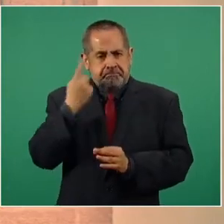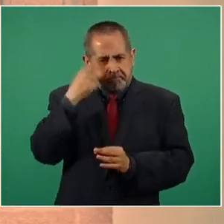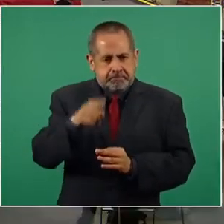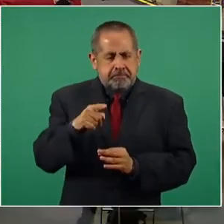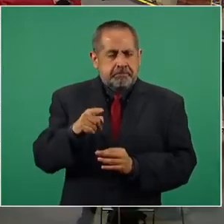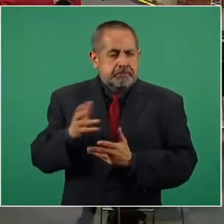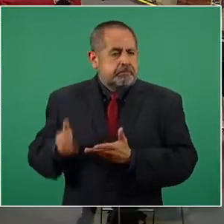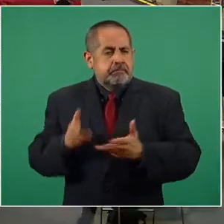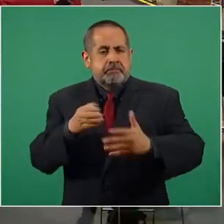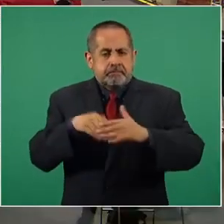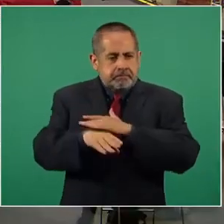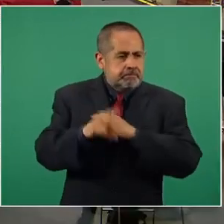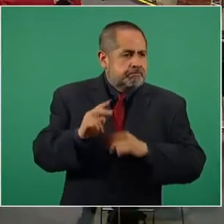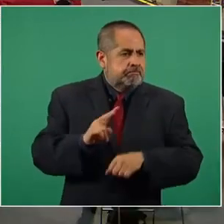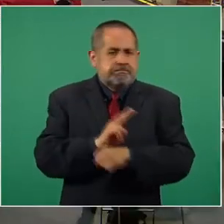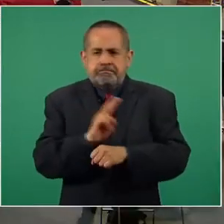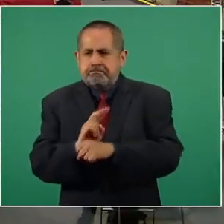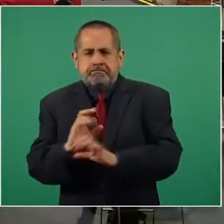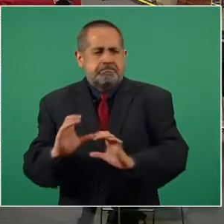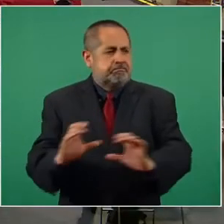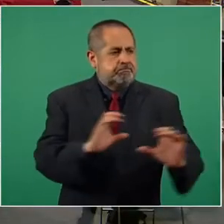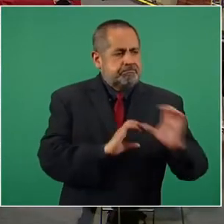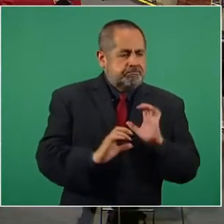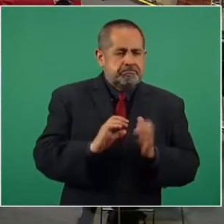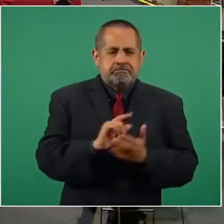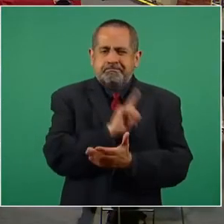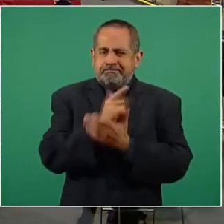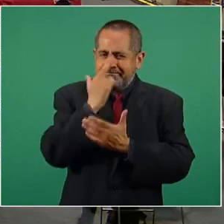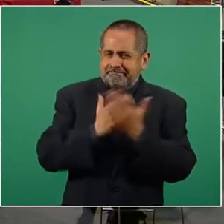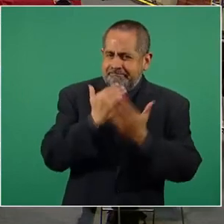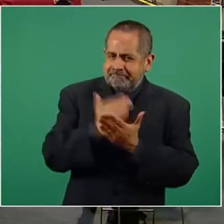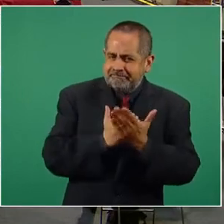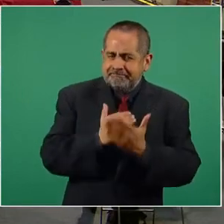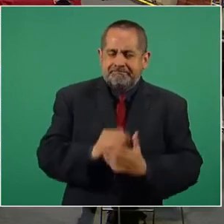de la prevención del delito. Adelante.